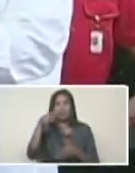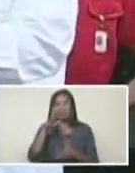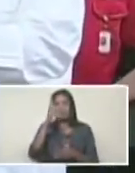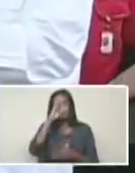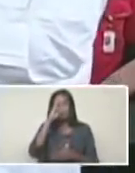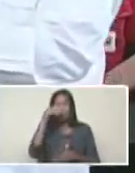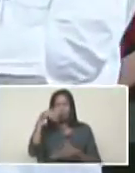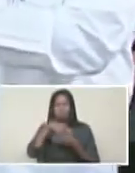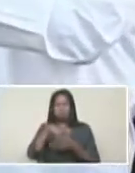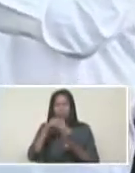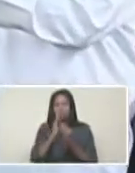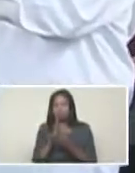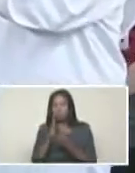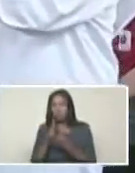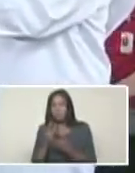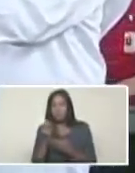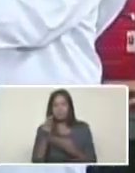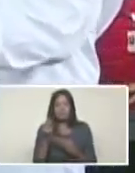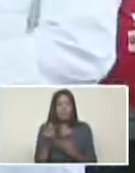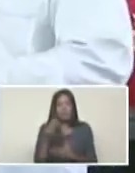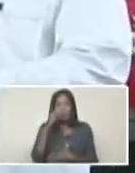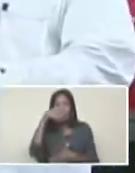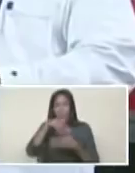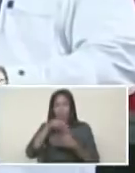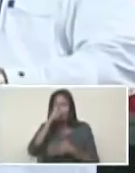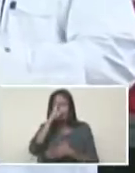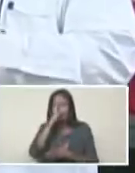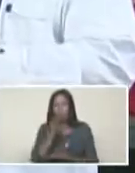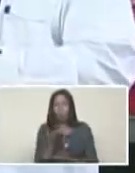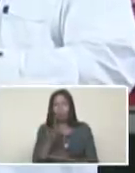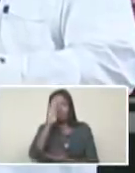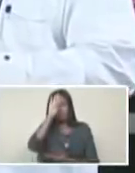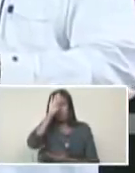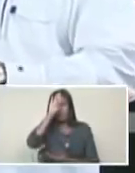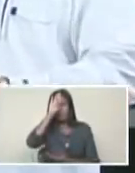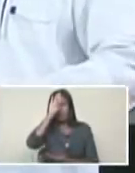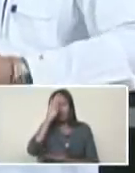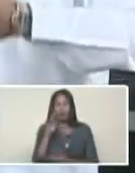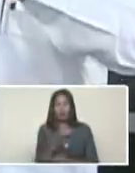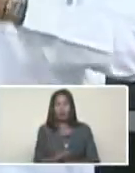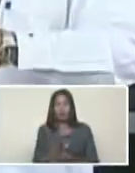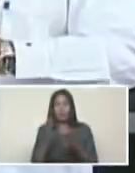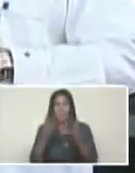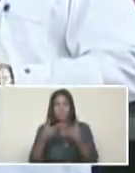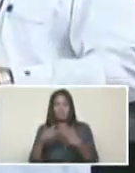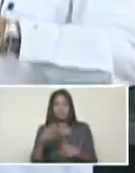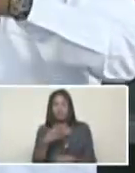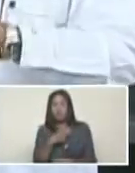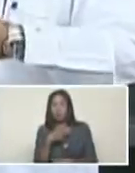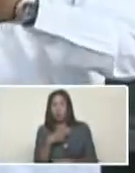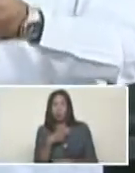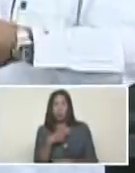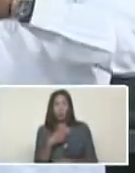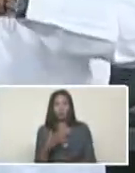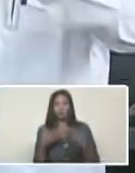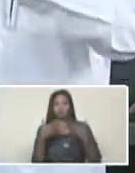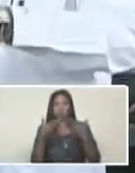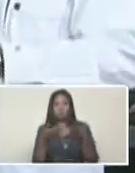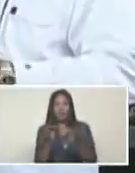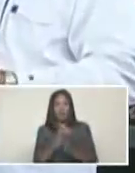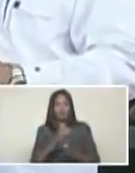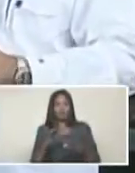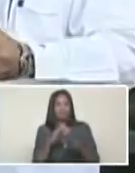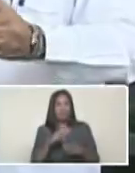Alemania, depositado el dinero en Alemania, y la empresa alemana nos dijo que no podía entregarnos las espadas y